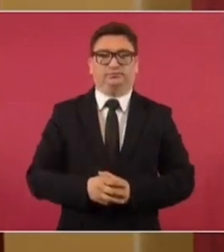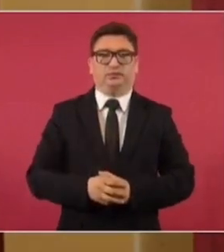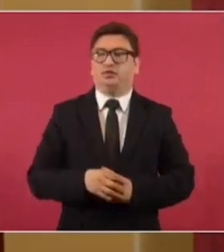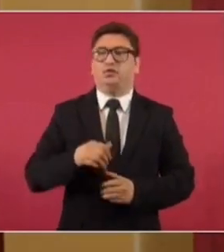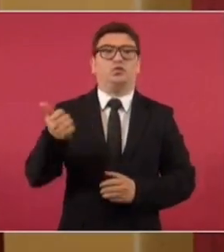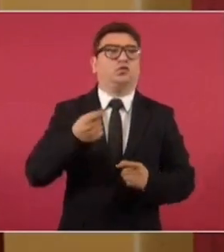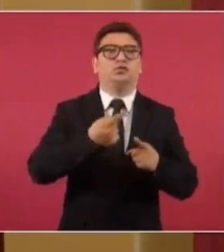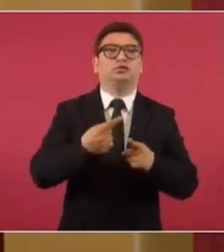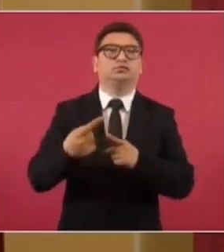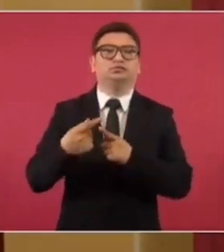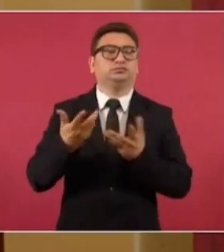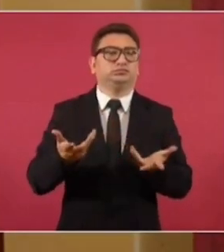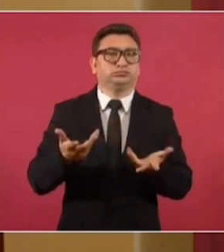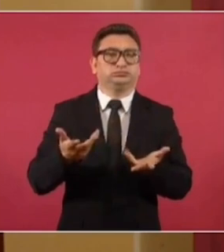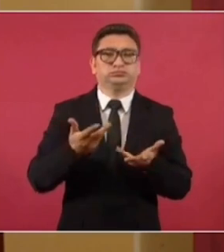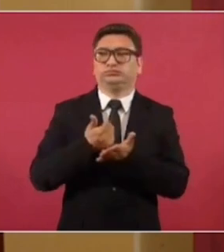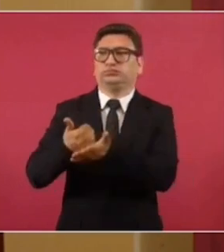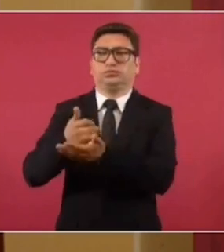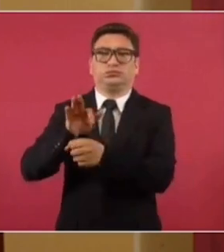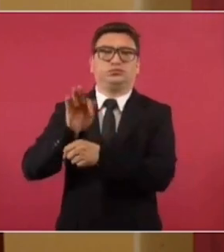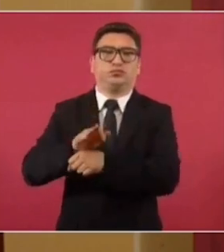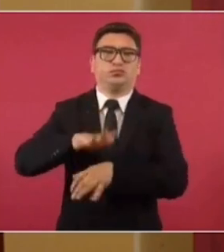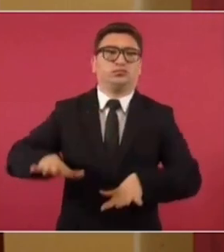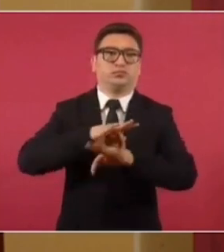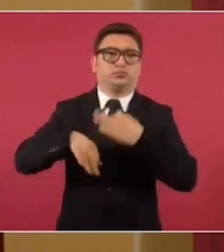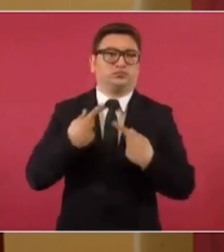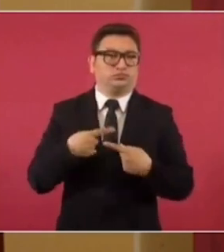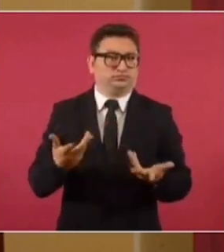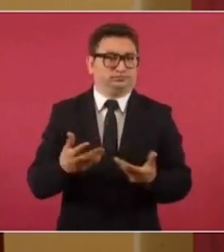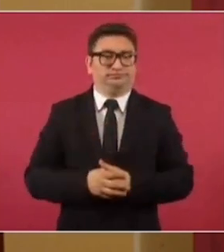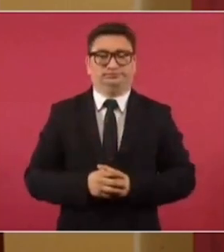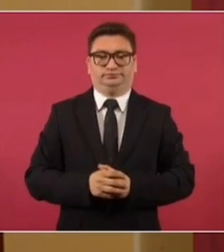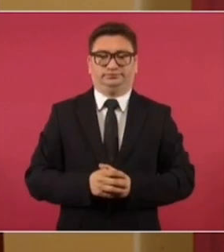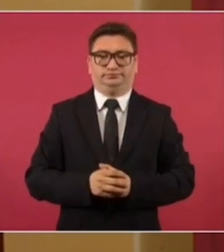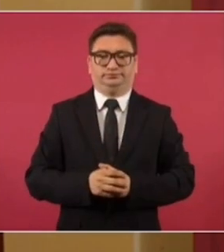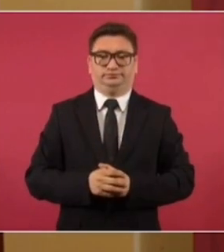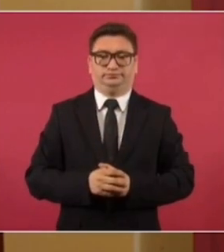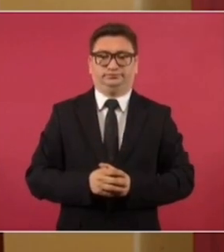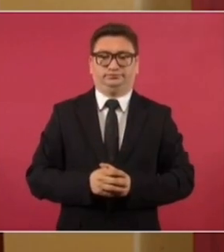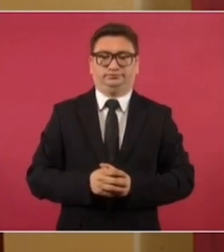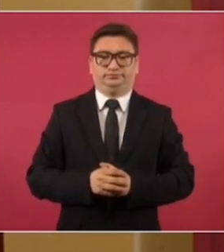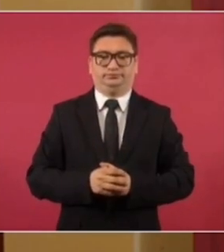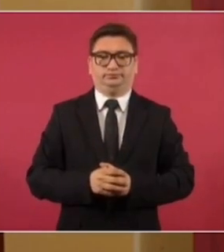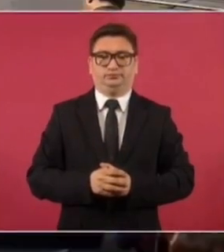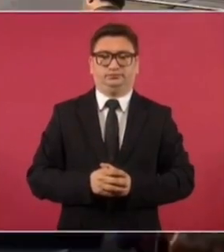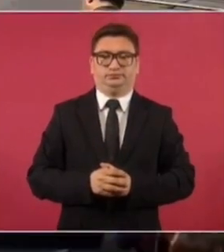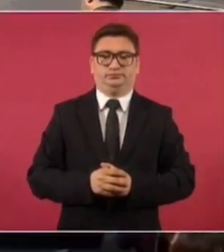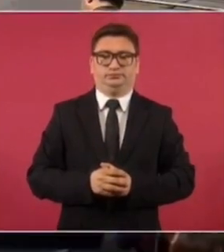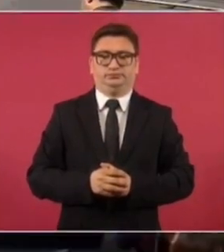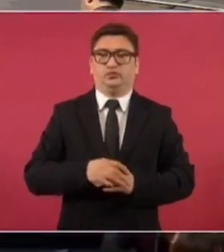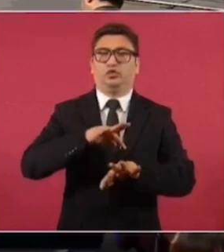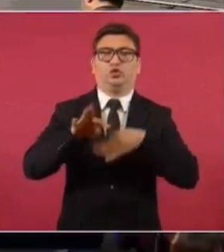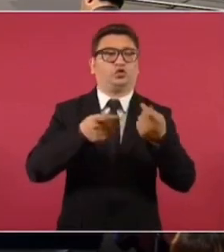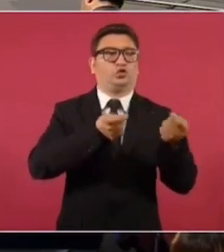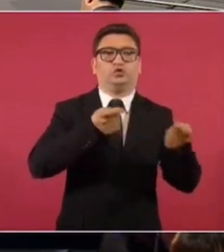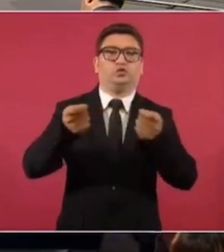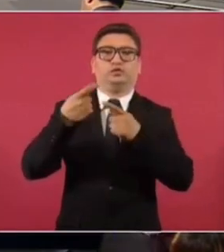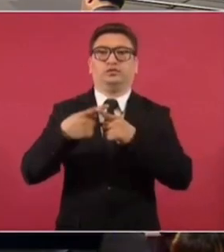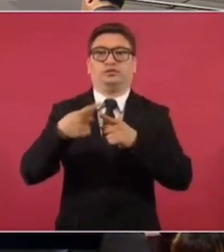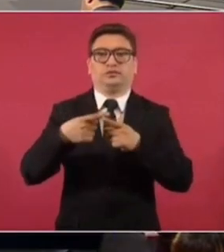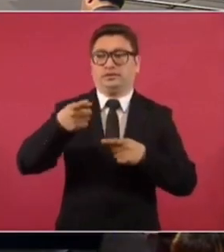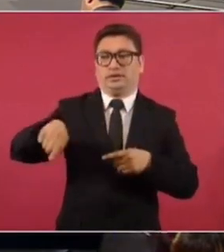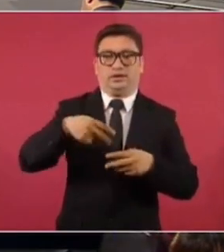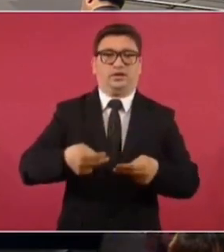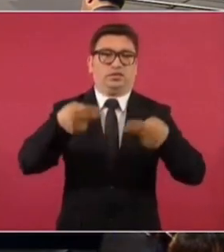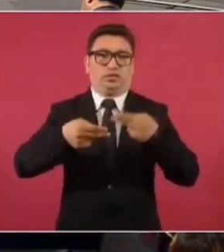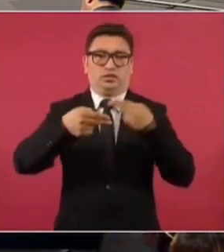¿quién protege a la sociedad? Todo queda en manos de la utilidad, de